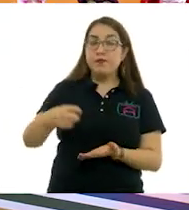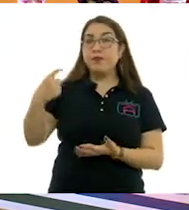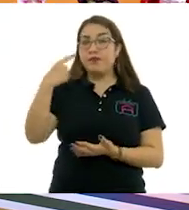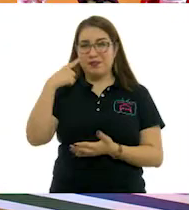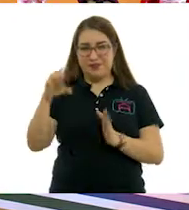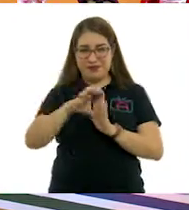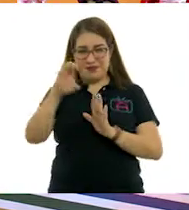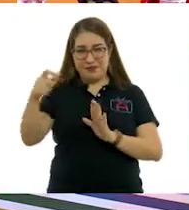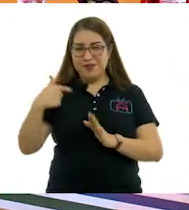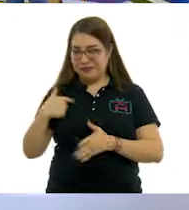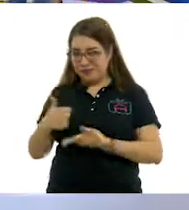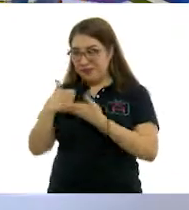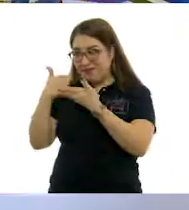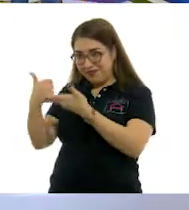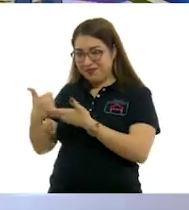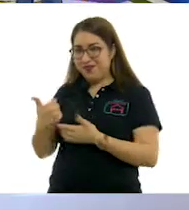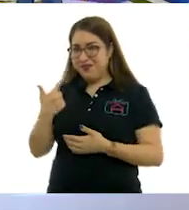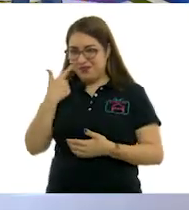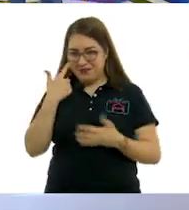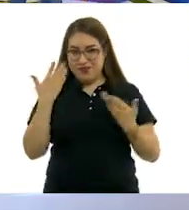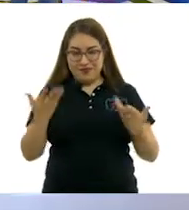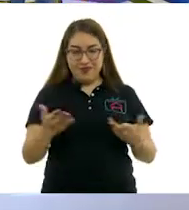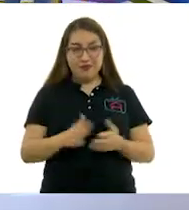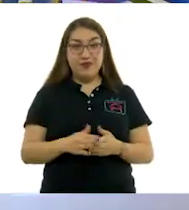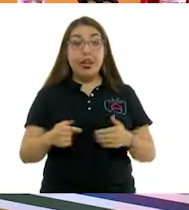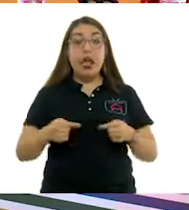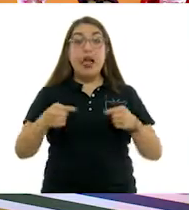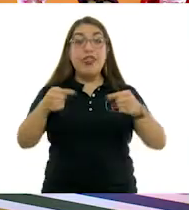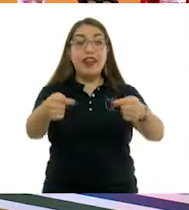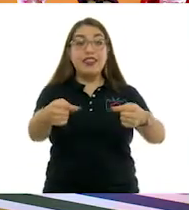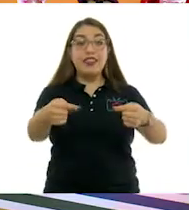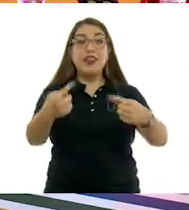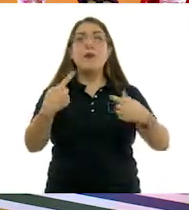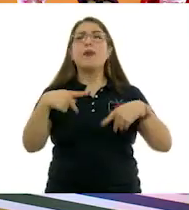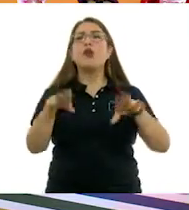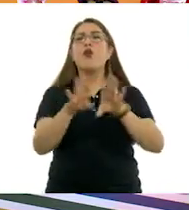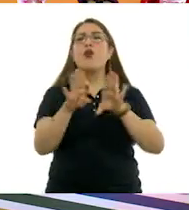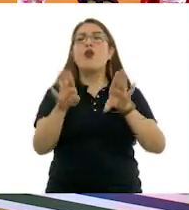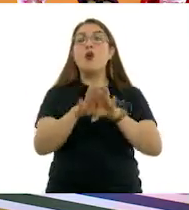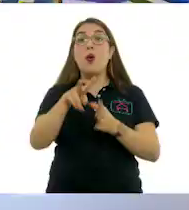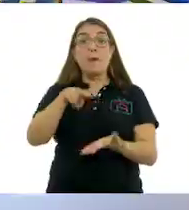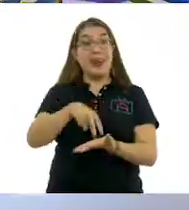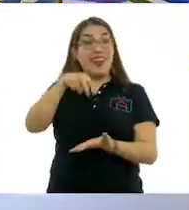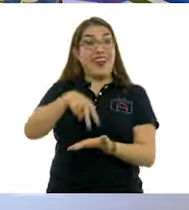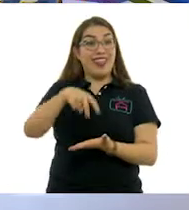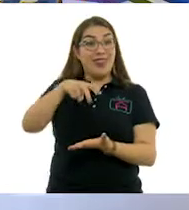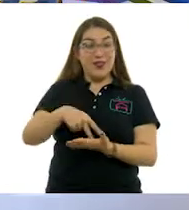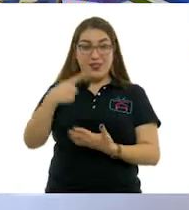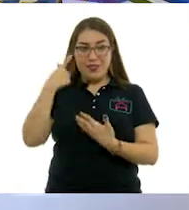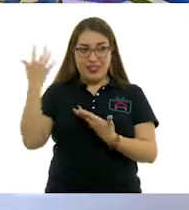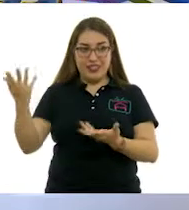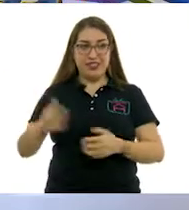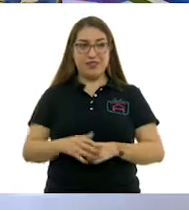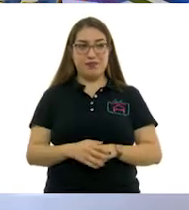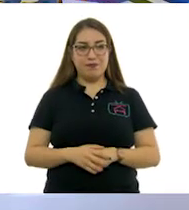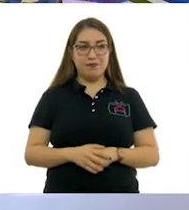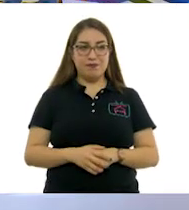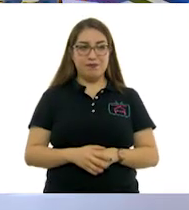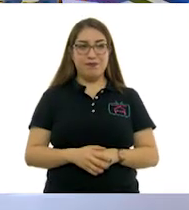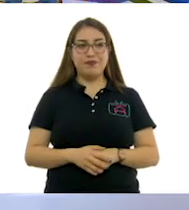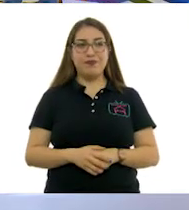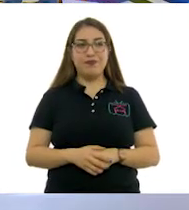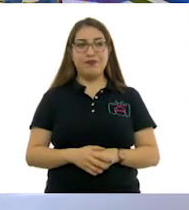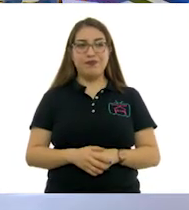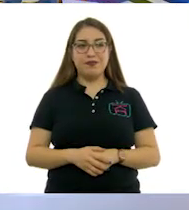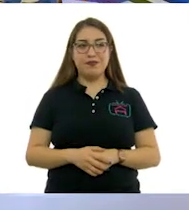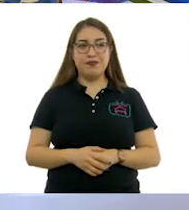¿Te gustaría? Sí, por favor, a ver. Vamos hacia adelante, pero brincando. Brincando hacia adelante, muy bien. Ah, muy